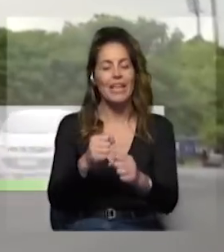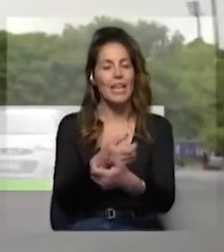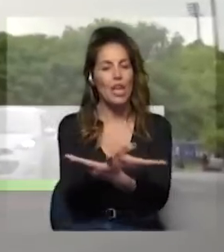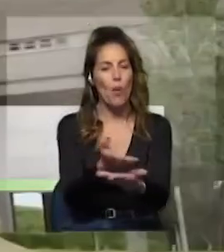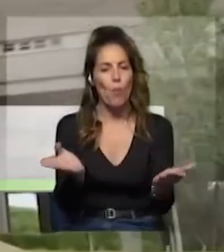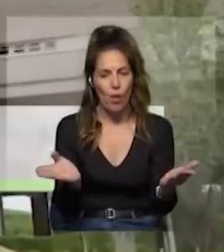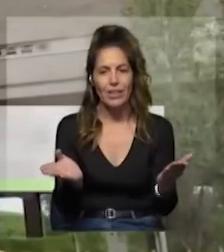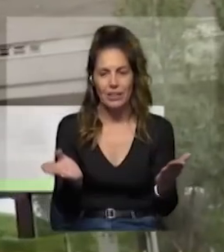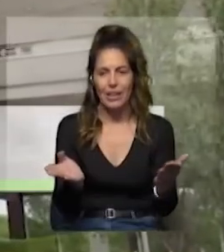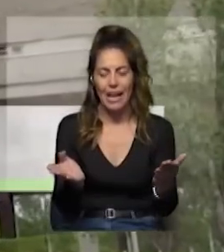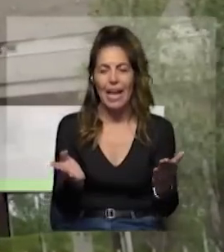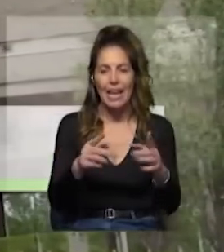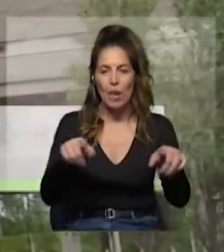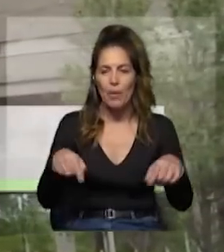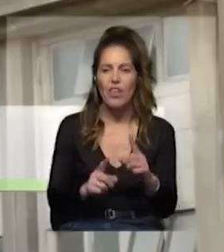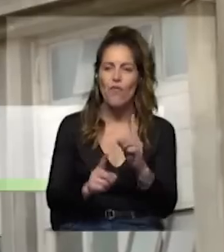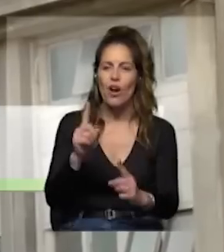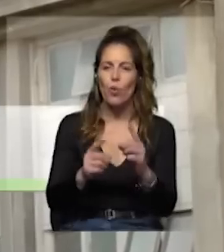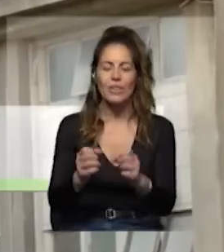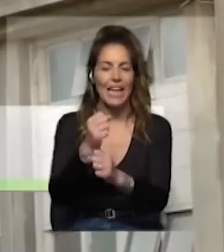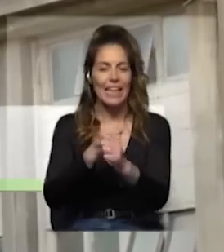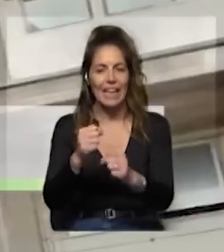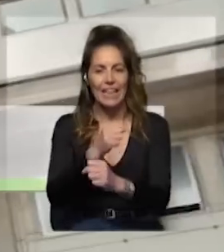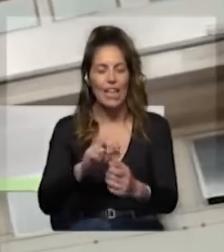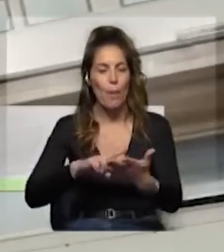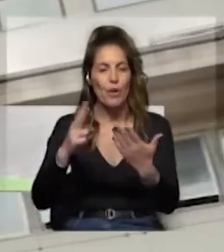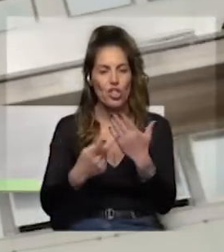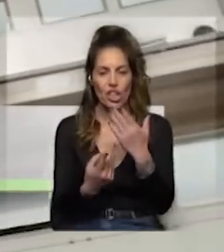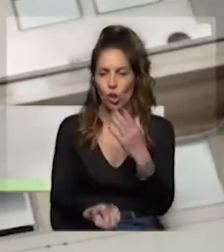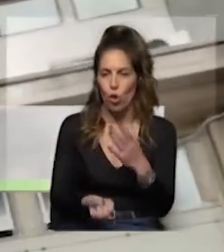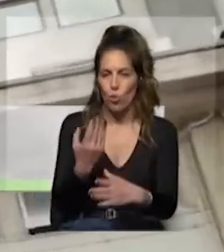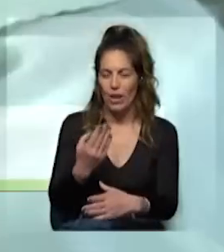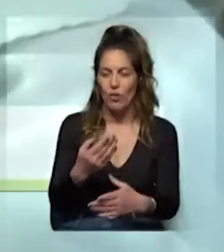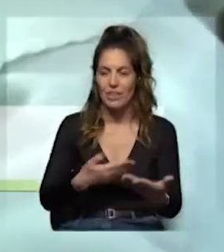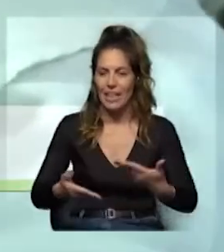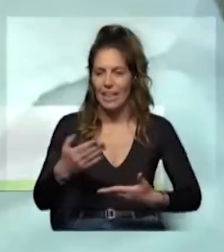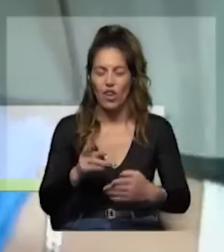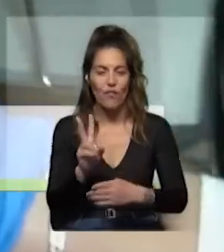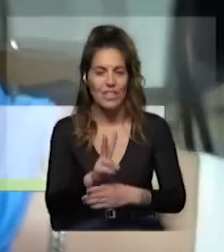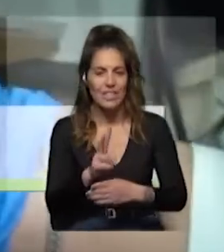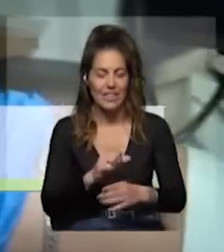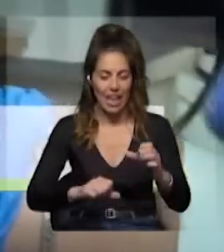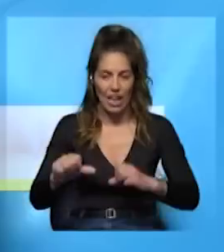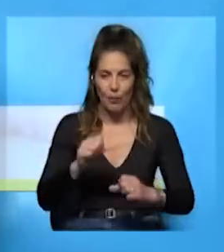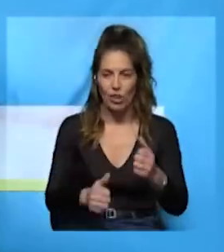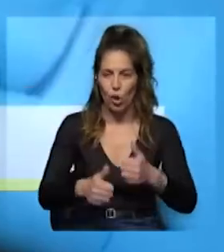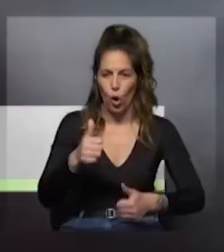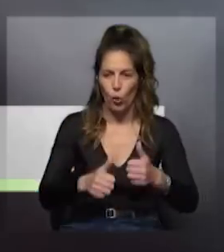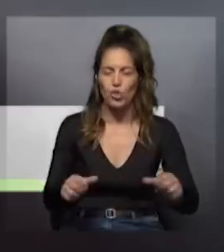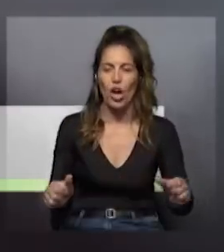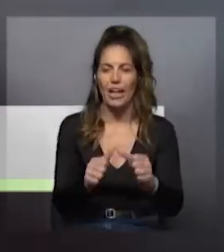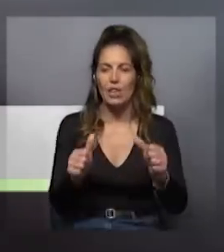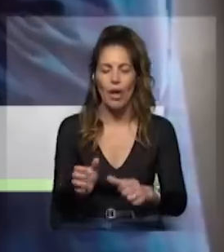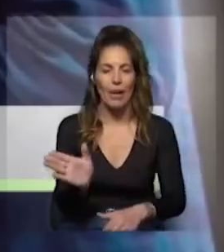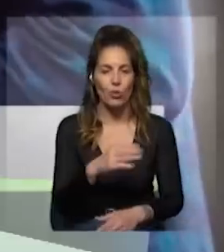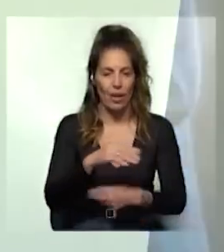2023 en el predio de la facultad de ingeniería con proyectos innovadores e interactivos visitas a laboratorios concursos y actividades para